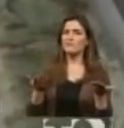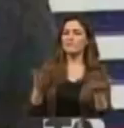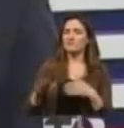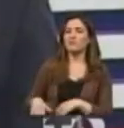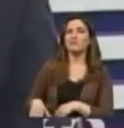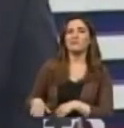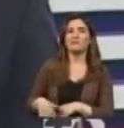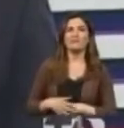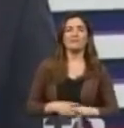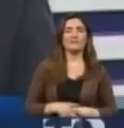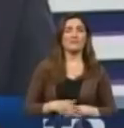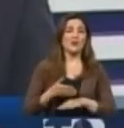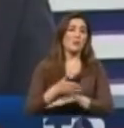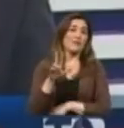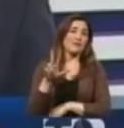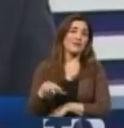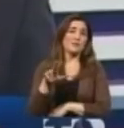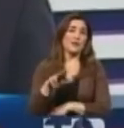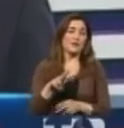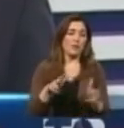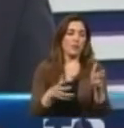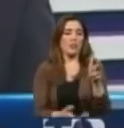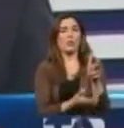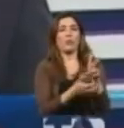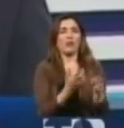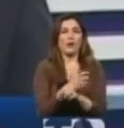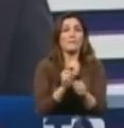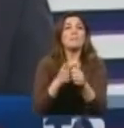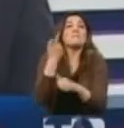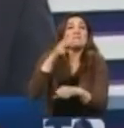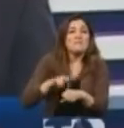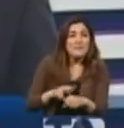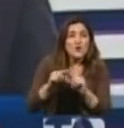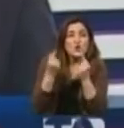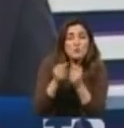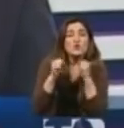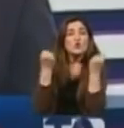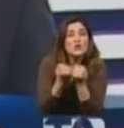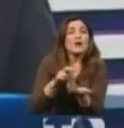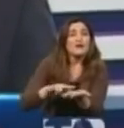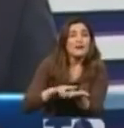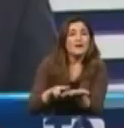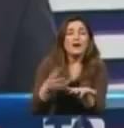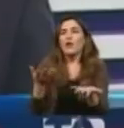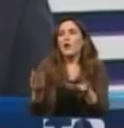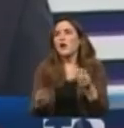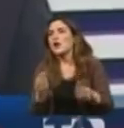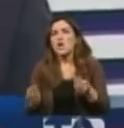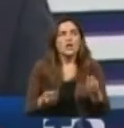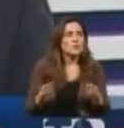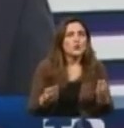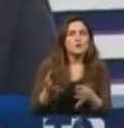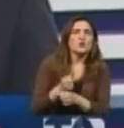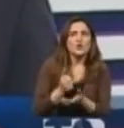tarde. 3 meses después de este coche bomba, se reúne por primera vez el Frente Social para ver qué es lo que se puede hacer en las